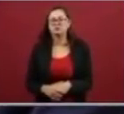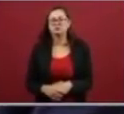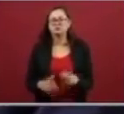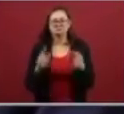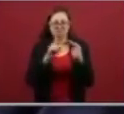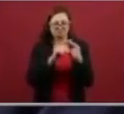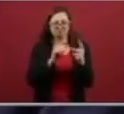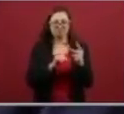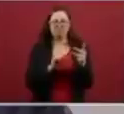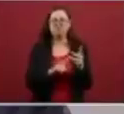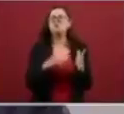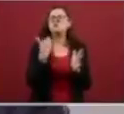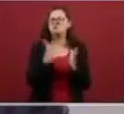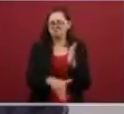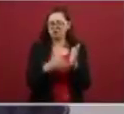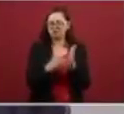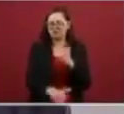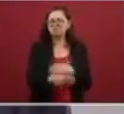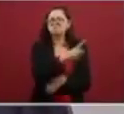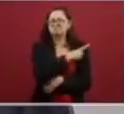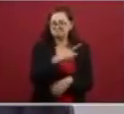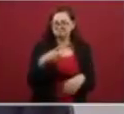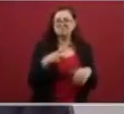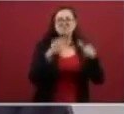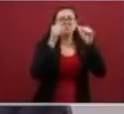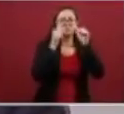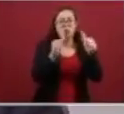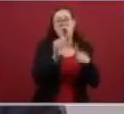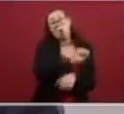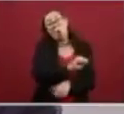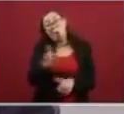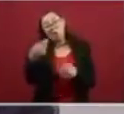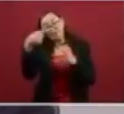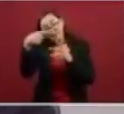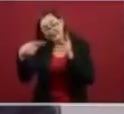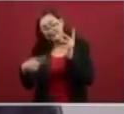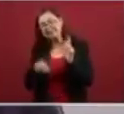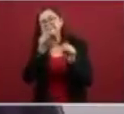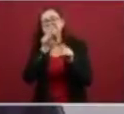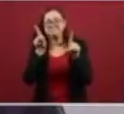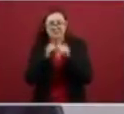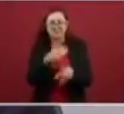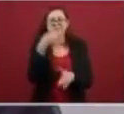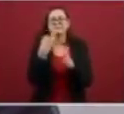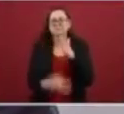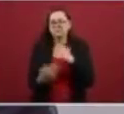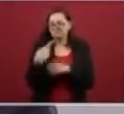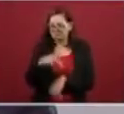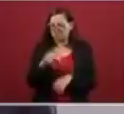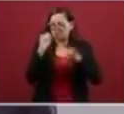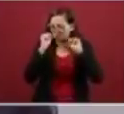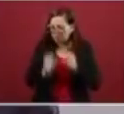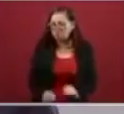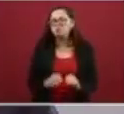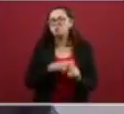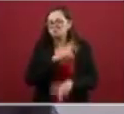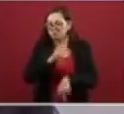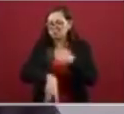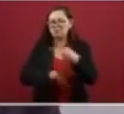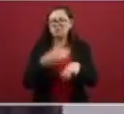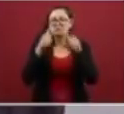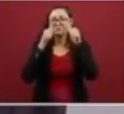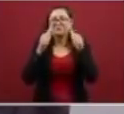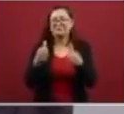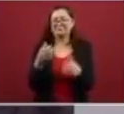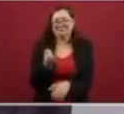y de otras necesidades y preocupaciones de nuestro pueblo. A